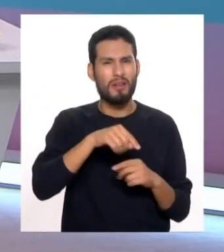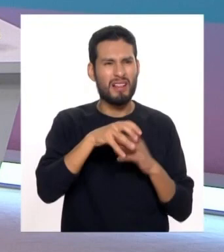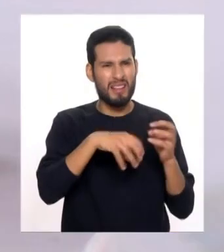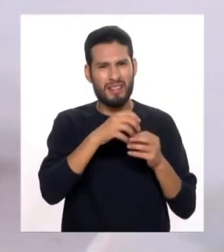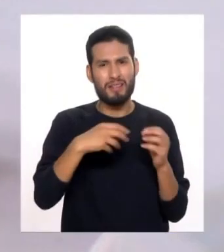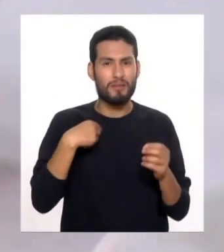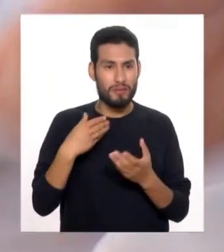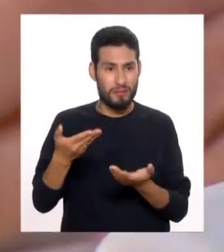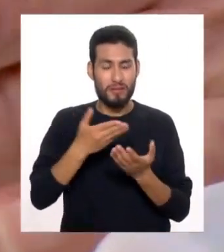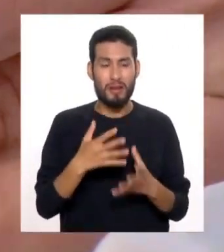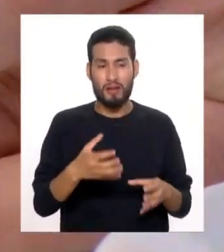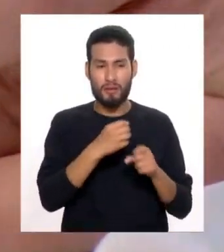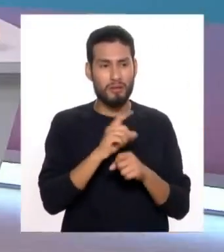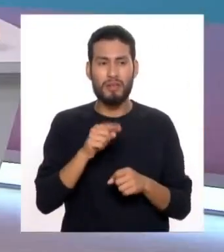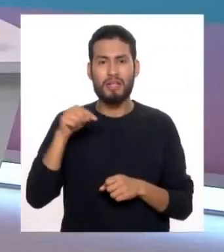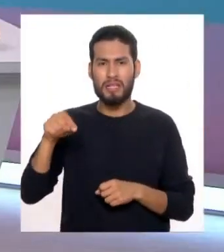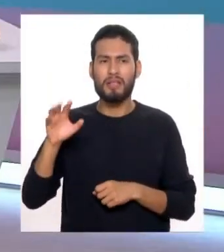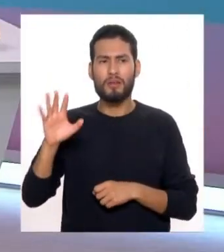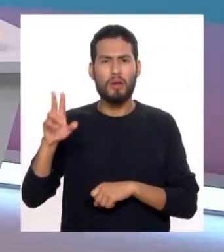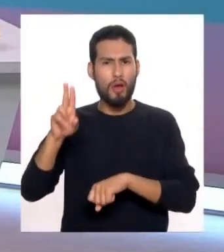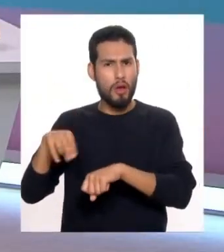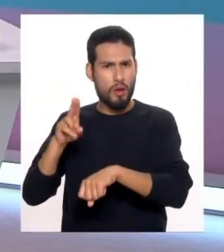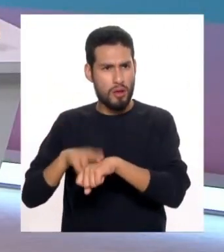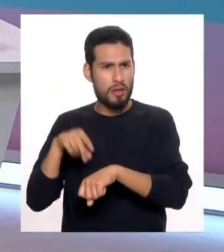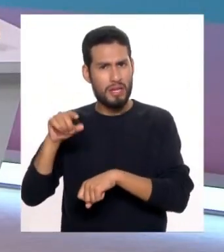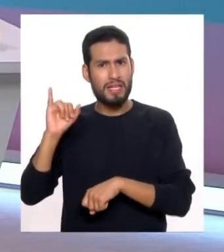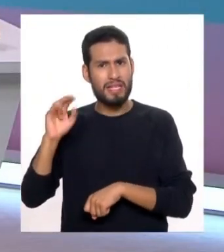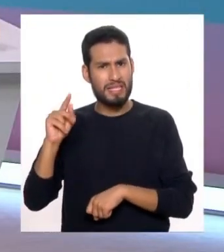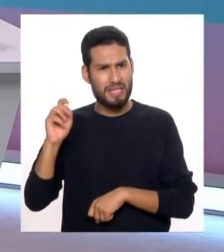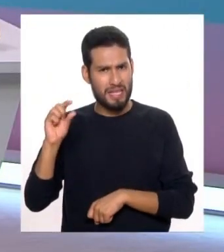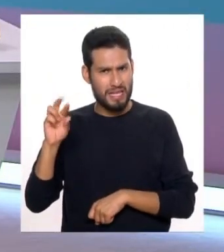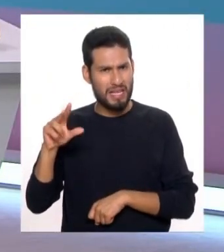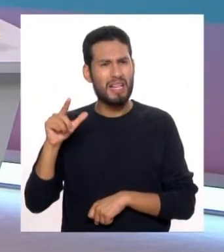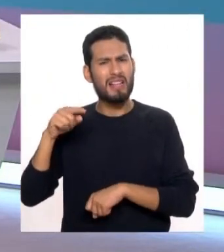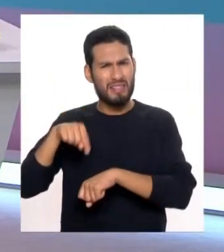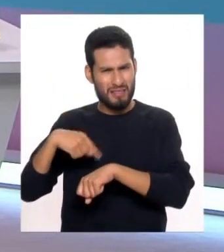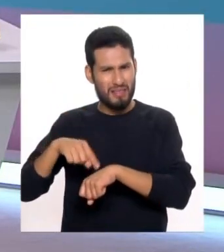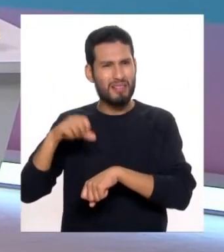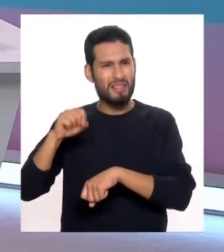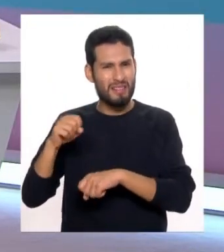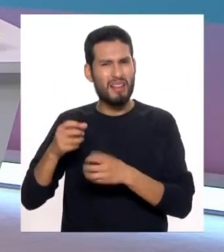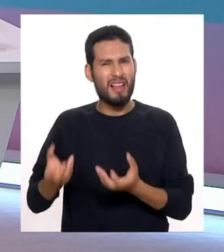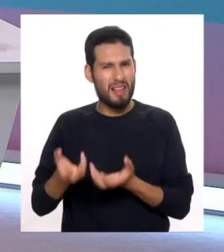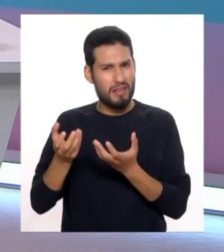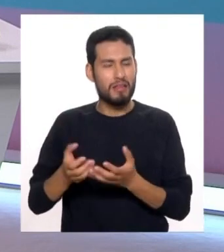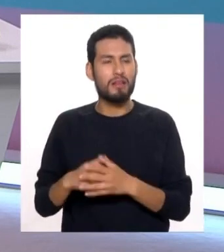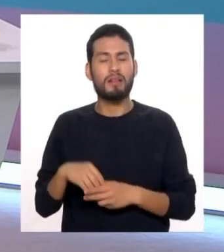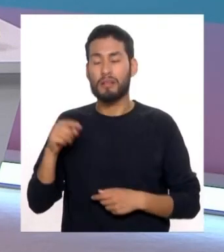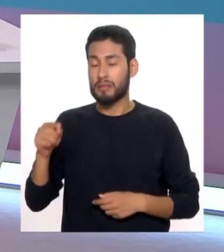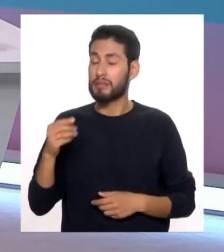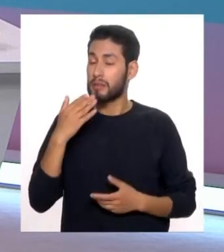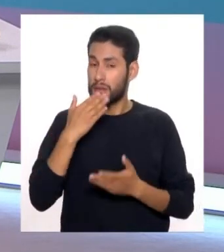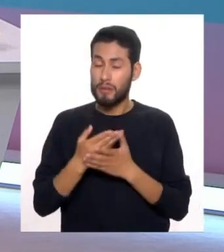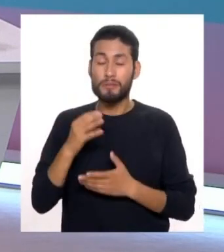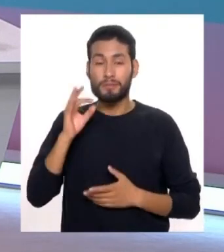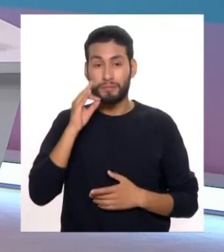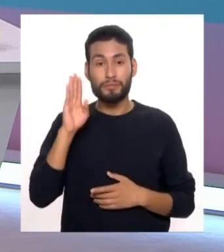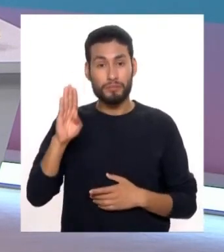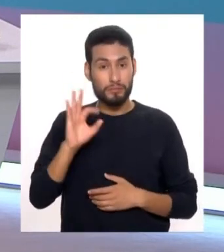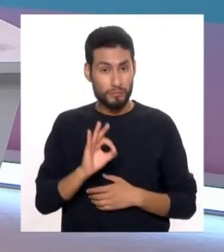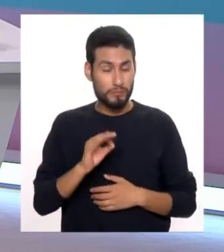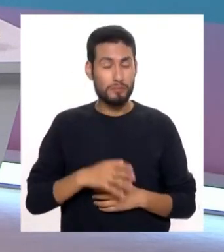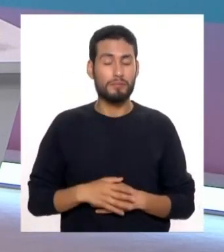compramos nosotros embolsada, sino la integral, la que tú ves que además se demora un poquito más en la cocción. Esta es más rica en